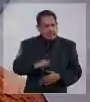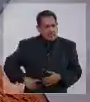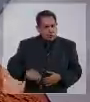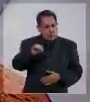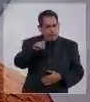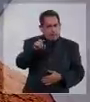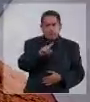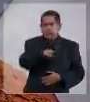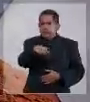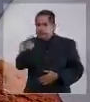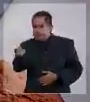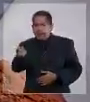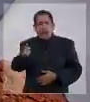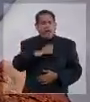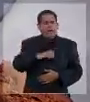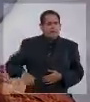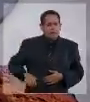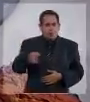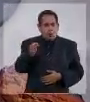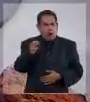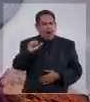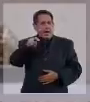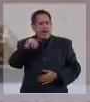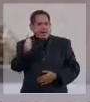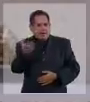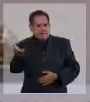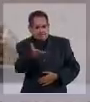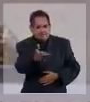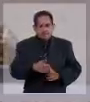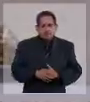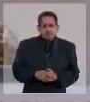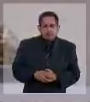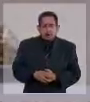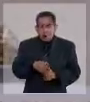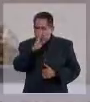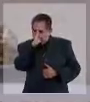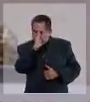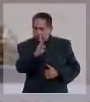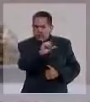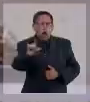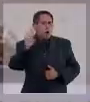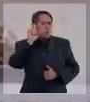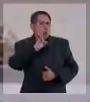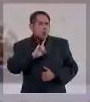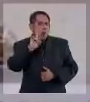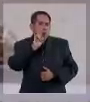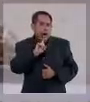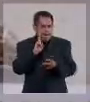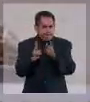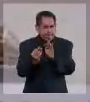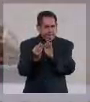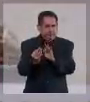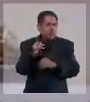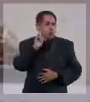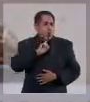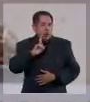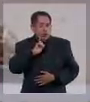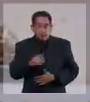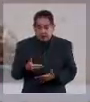el candidato Anaya. Adelante, candidato. Muchas gracias. Yo quiero hablarle a las mujeres, porque hoy las mujeres en México, de